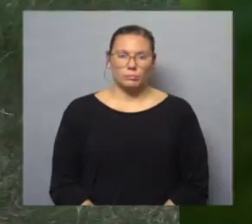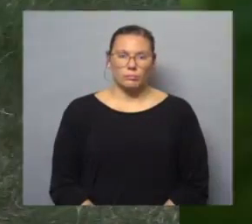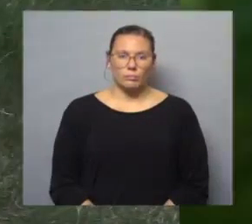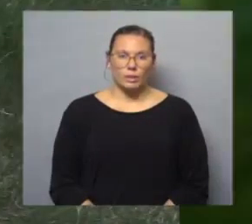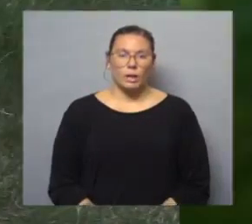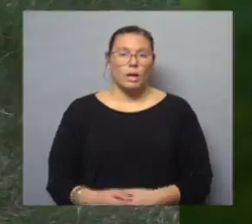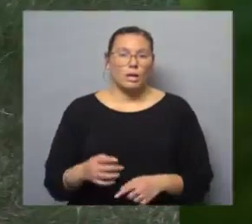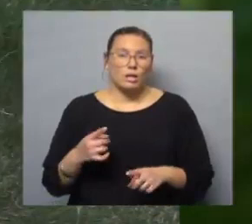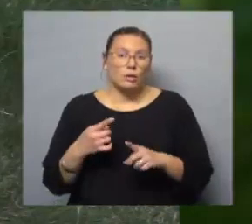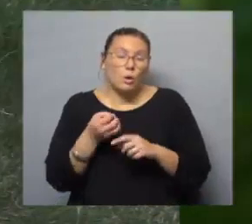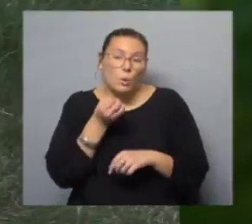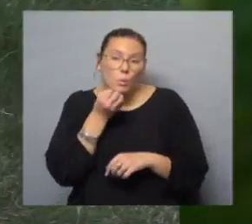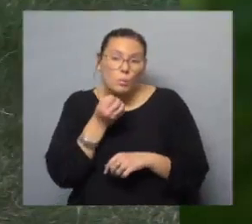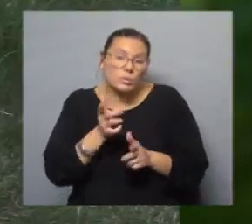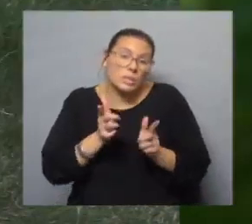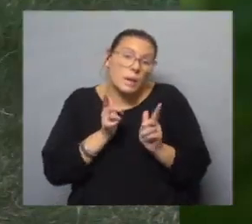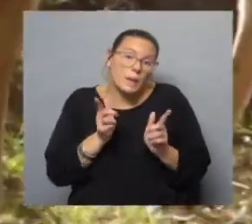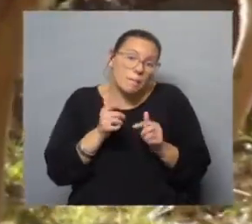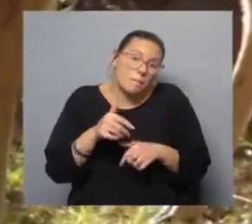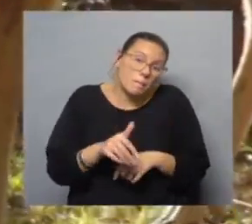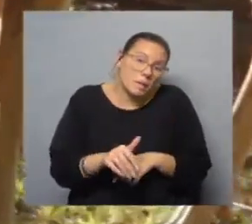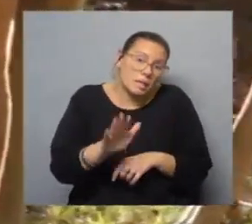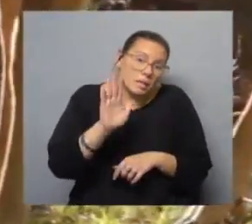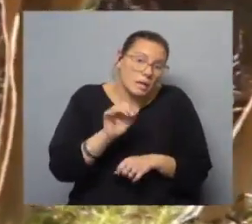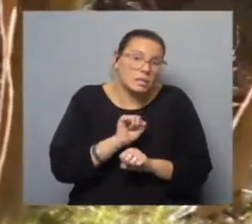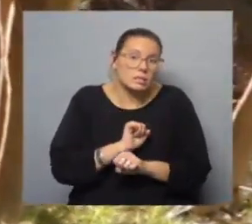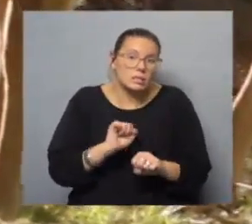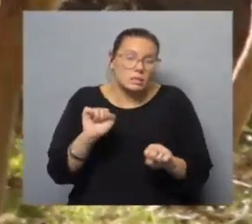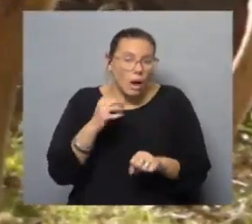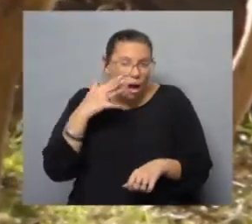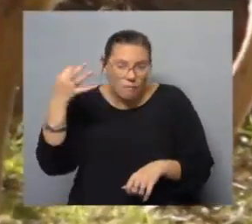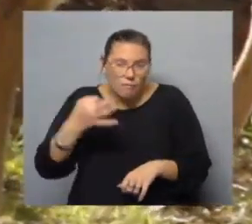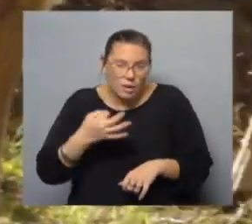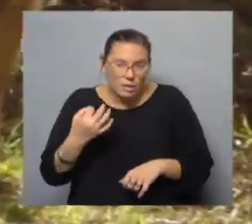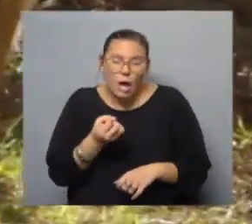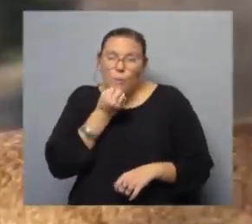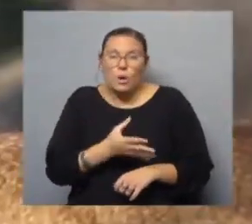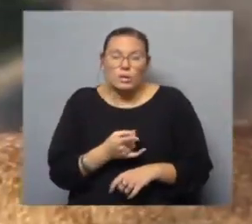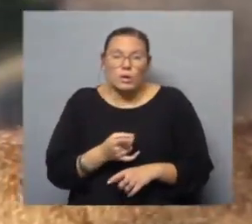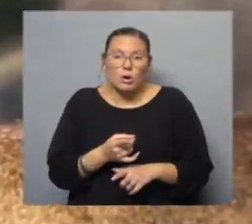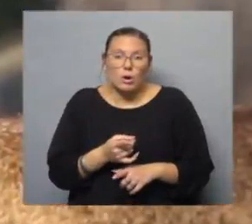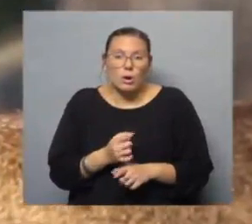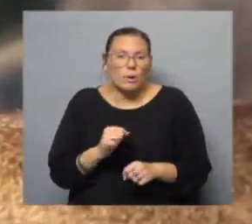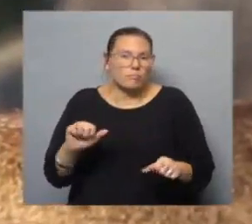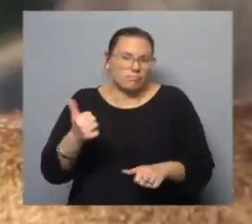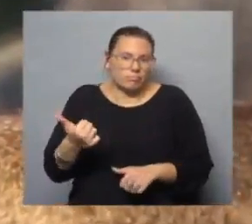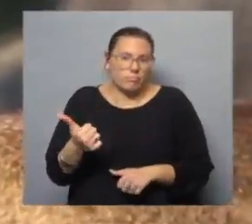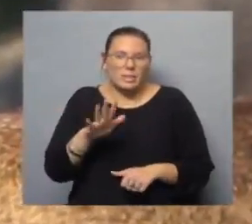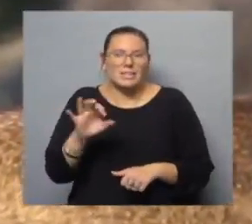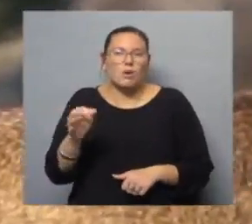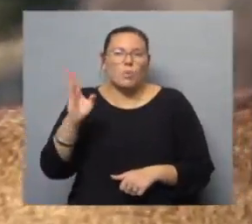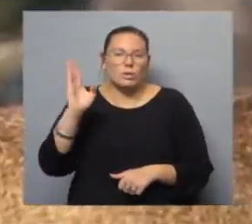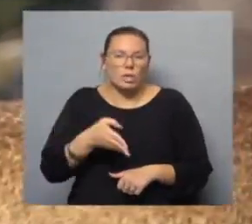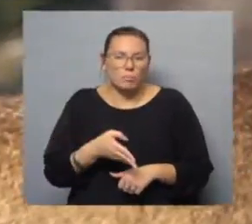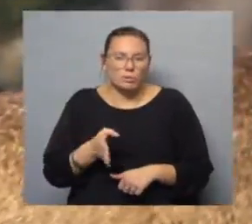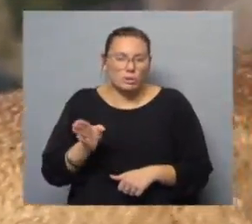El éxito que se esperaría tener, si fuera realmente un éxito, rondaría en 50% de